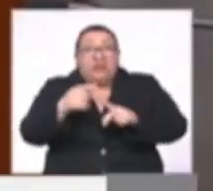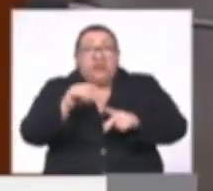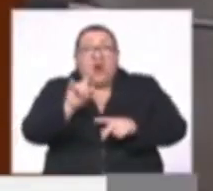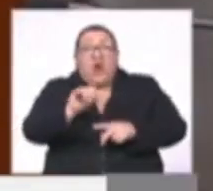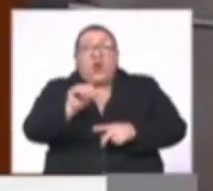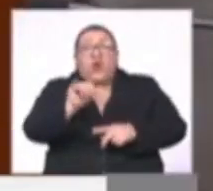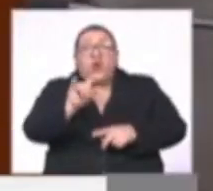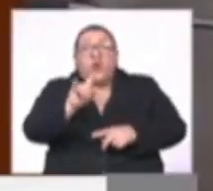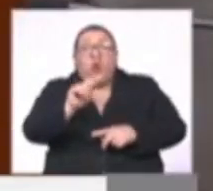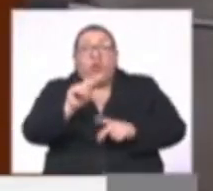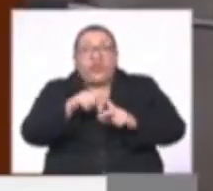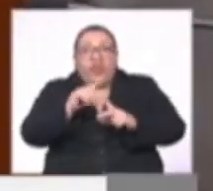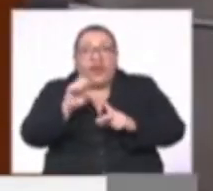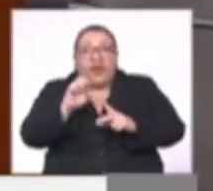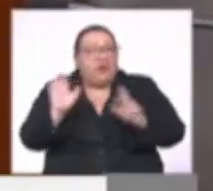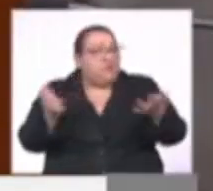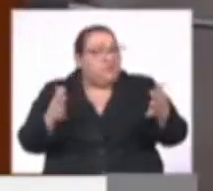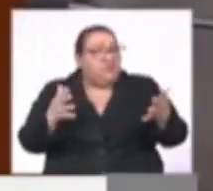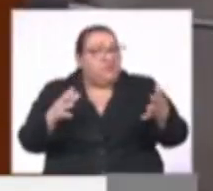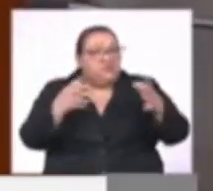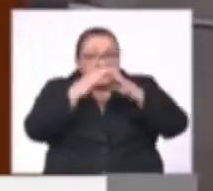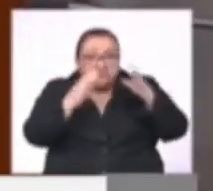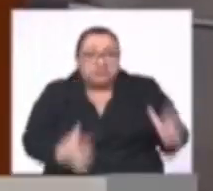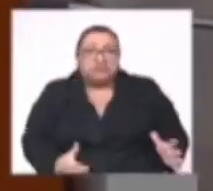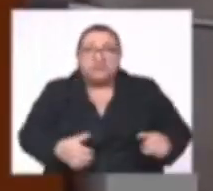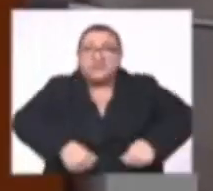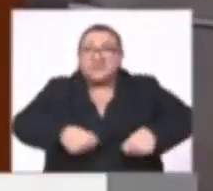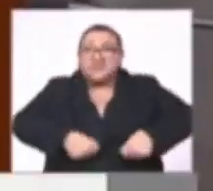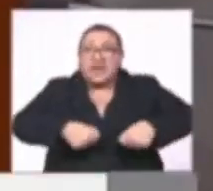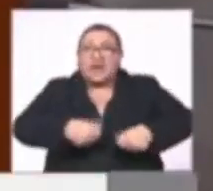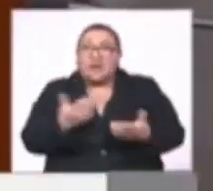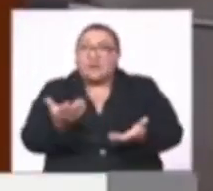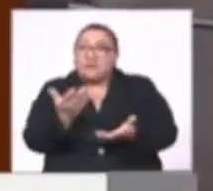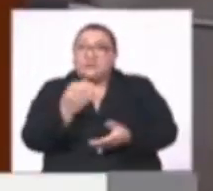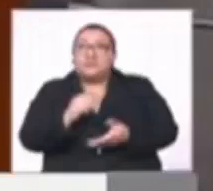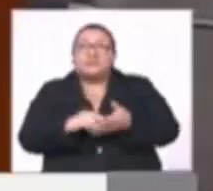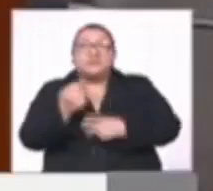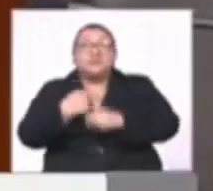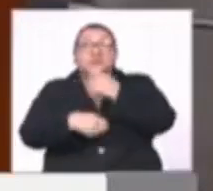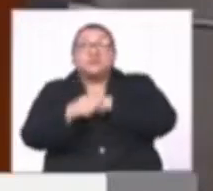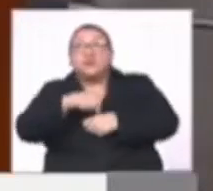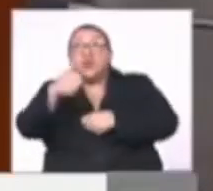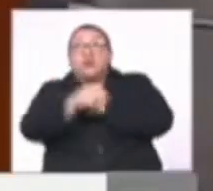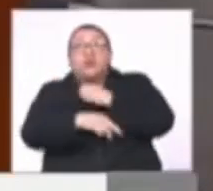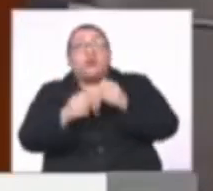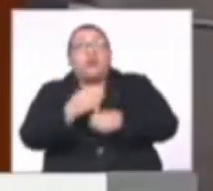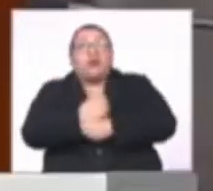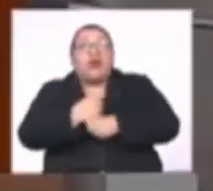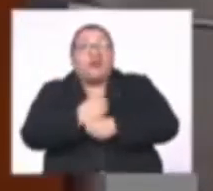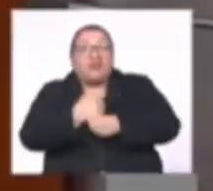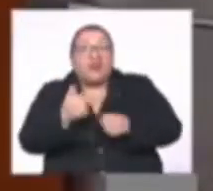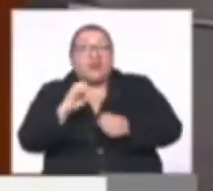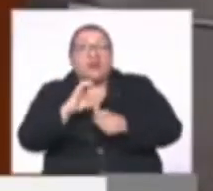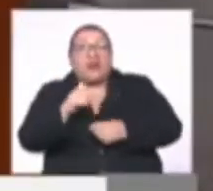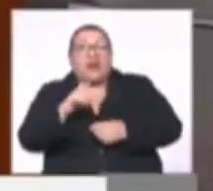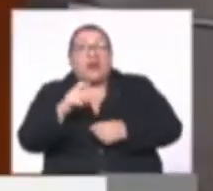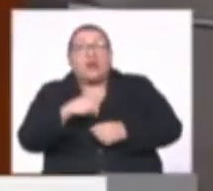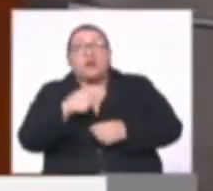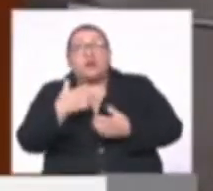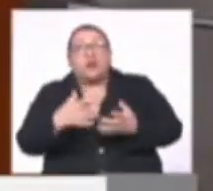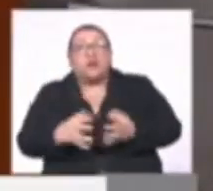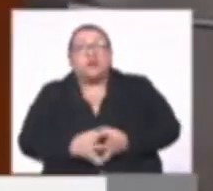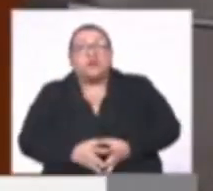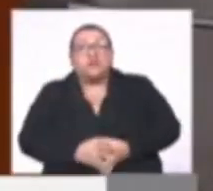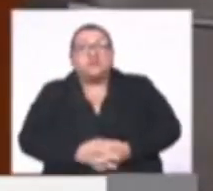urina, en todos los envases y sacos de nuestra demanda exportadora, como el café verde, cacao y otros